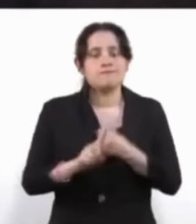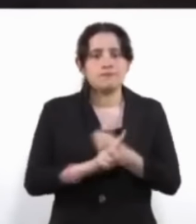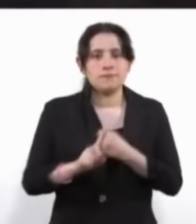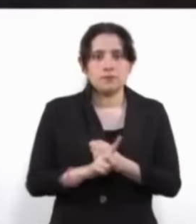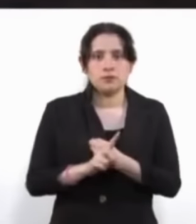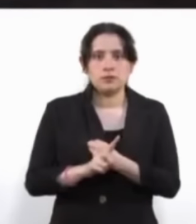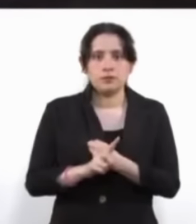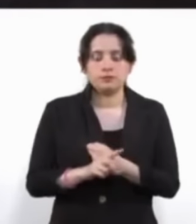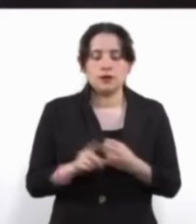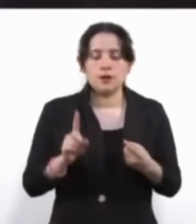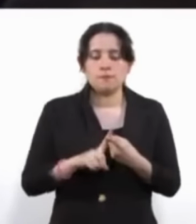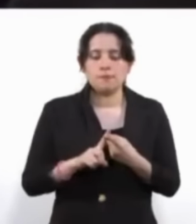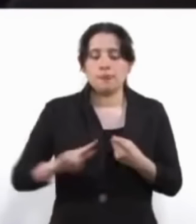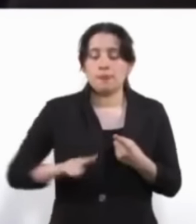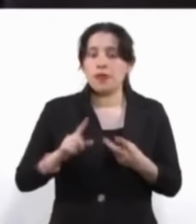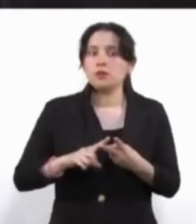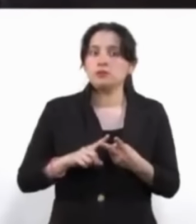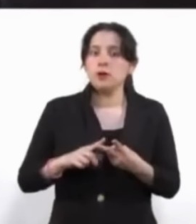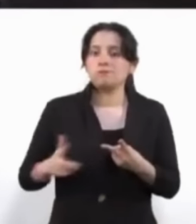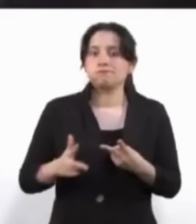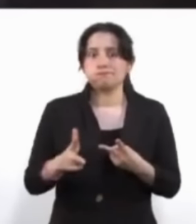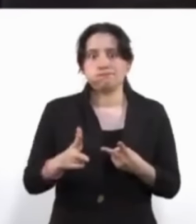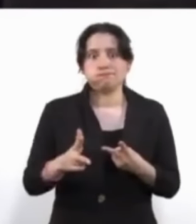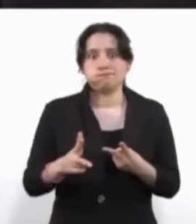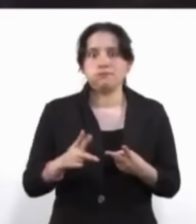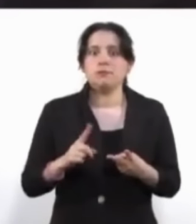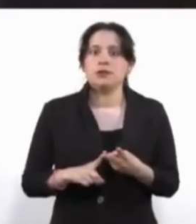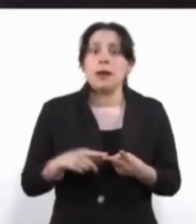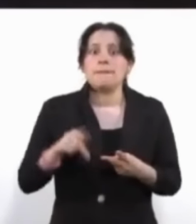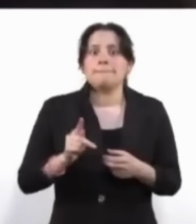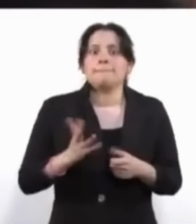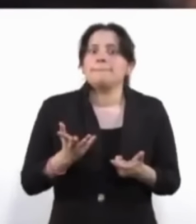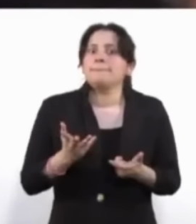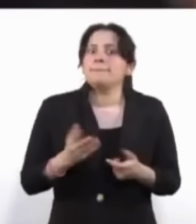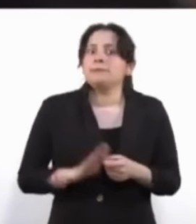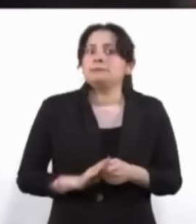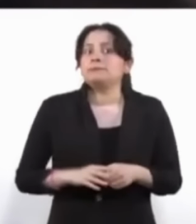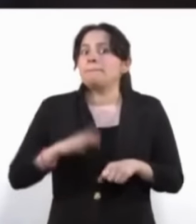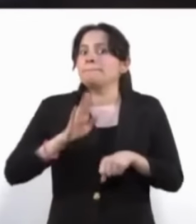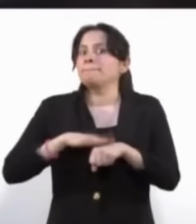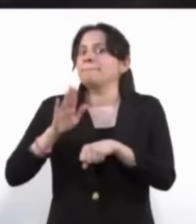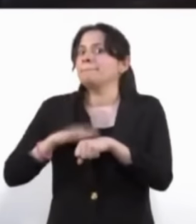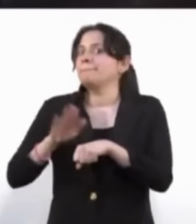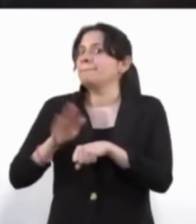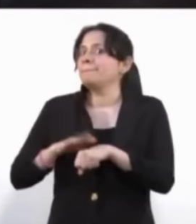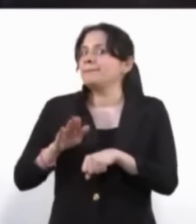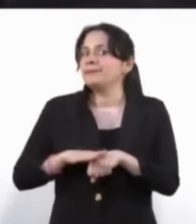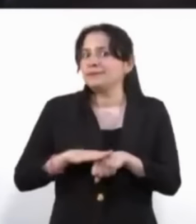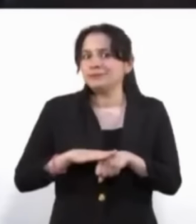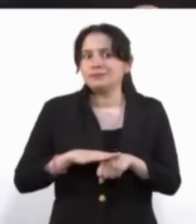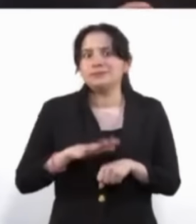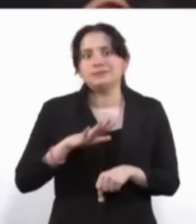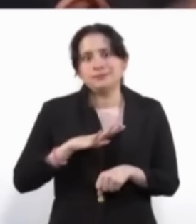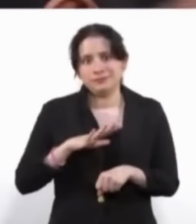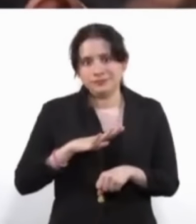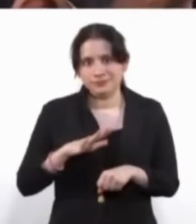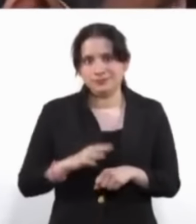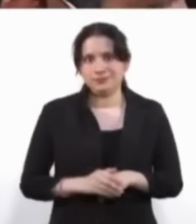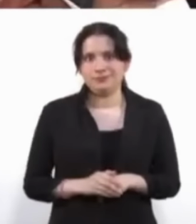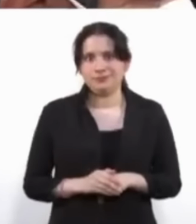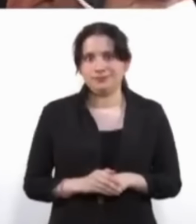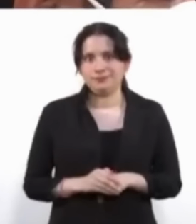estamos mencionando la participación de más vehículos, estamos mencionando la motocicleta, el SEAT, una